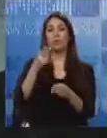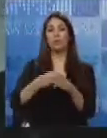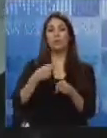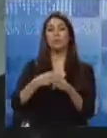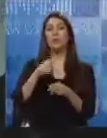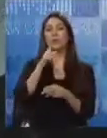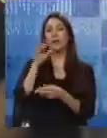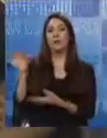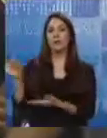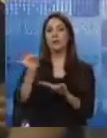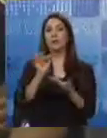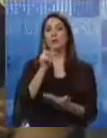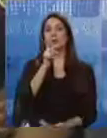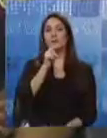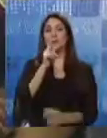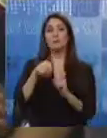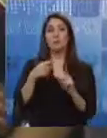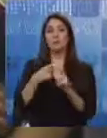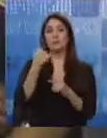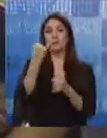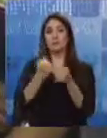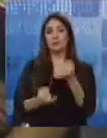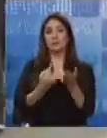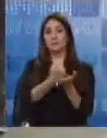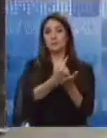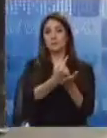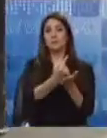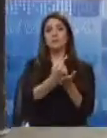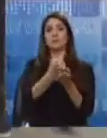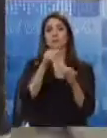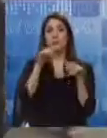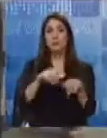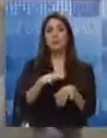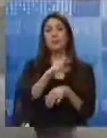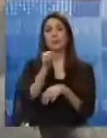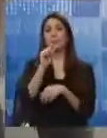representantes entre la última semana de septiembre y primera de octubre. Cristian Hidalgo, TC Televisión.